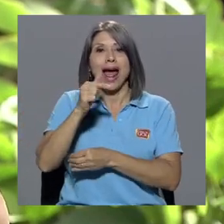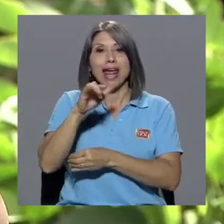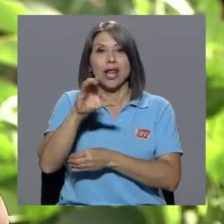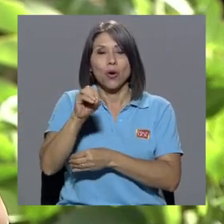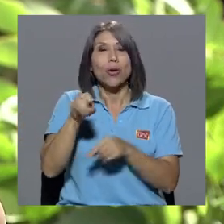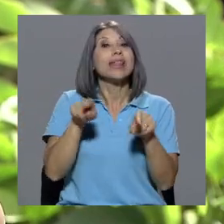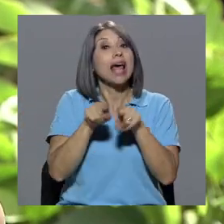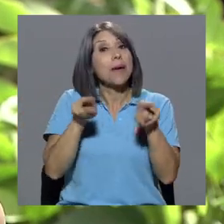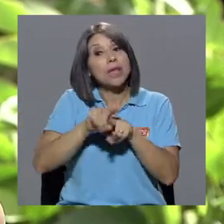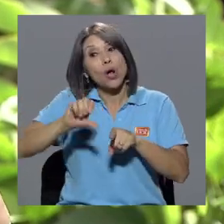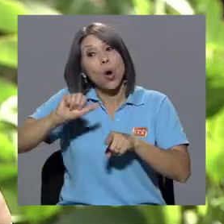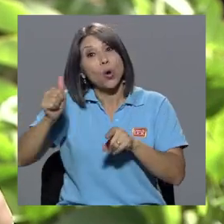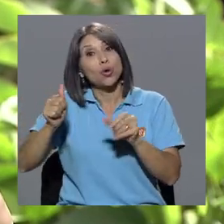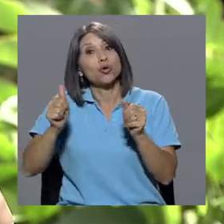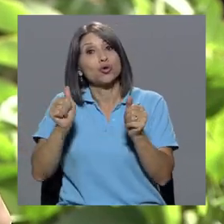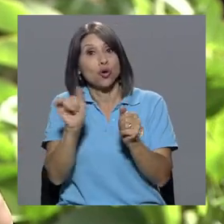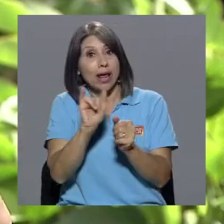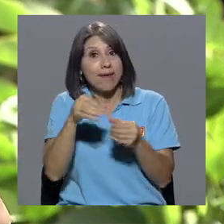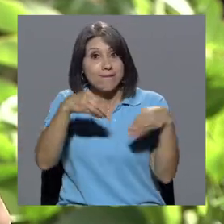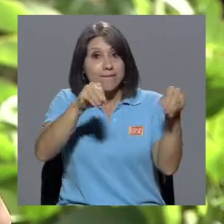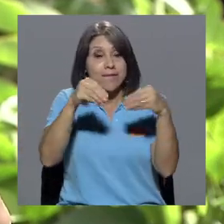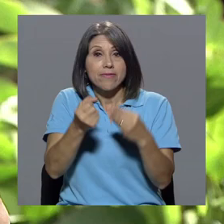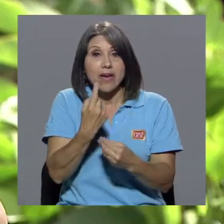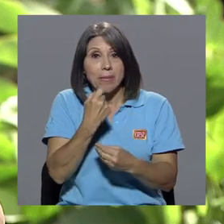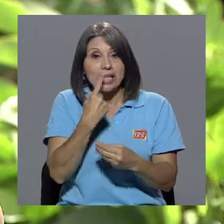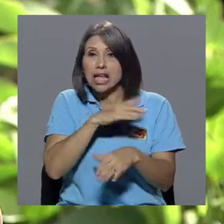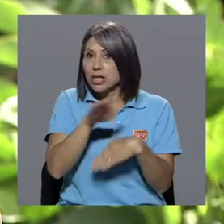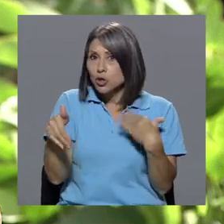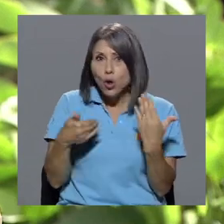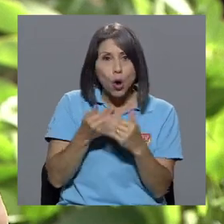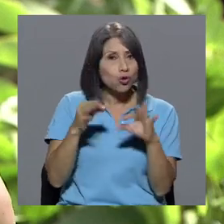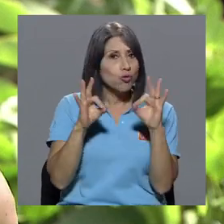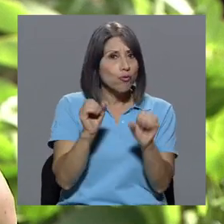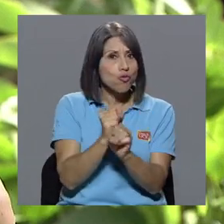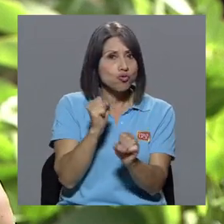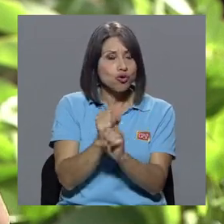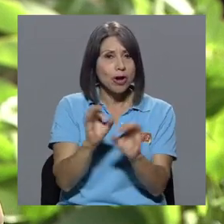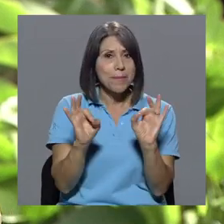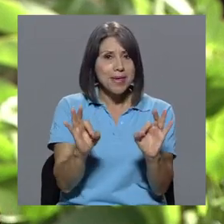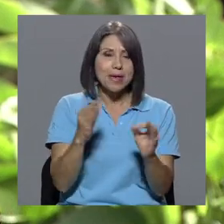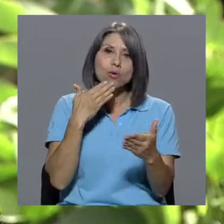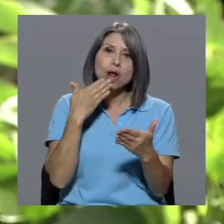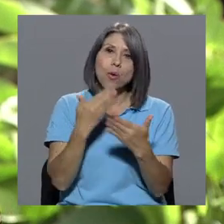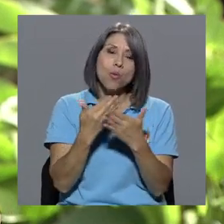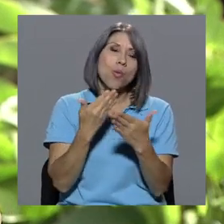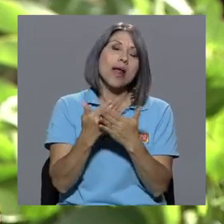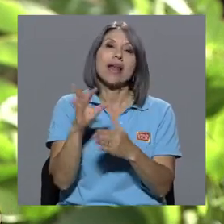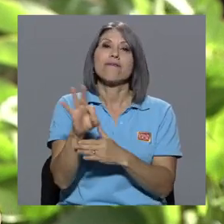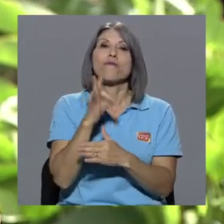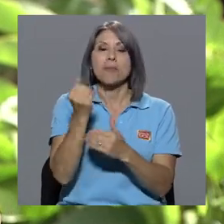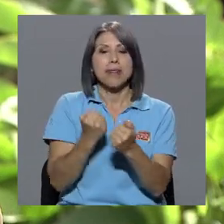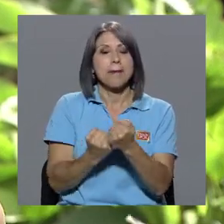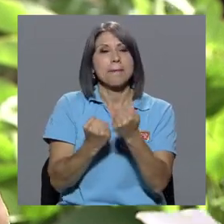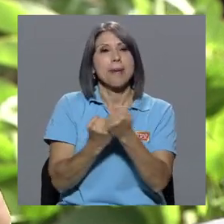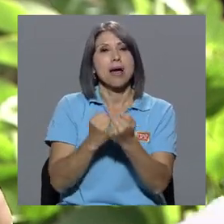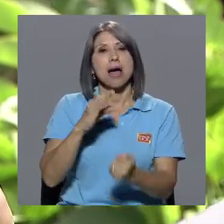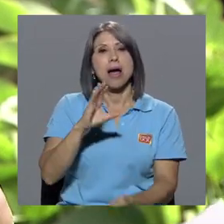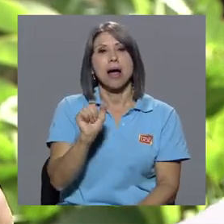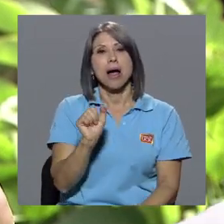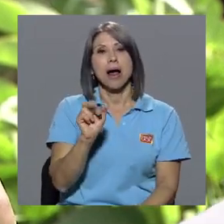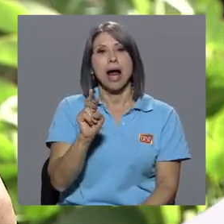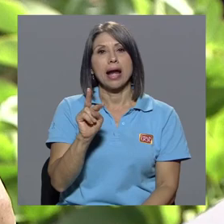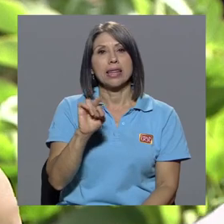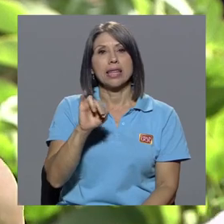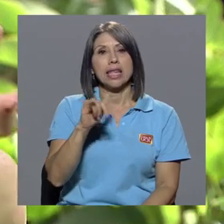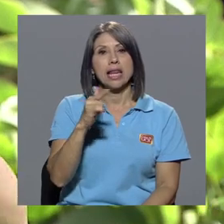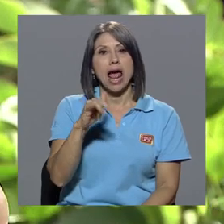origen farmacéutico, todos funcionan, ¿verdad? Son una buena nutrición para el cartílago. Y